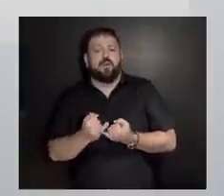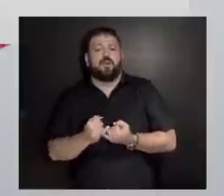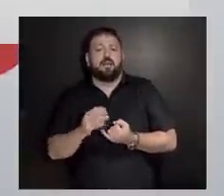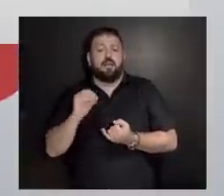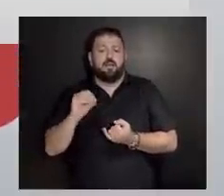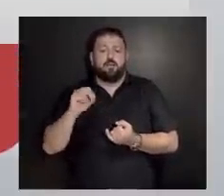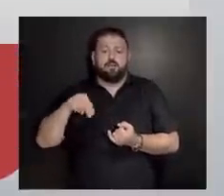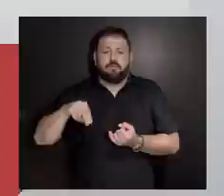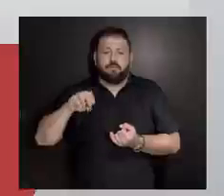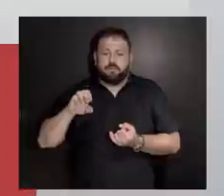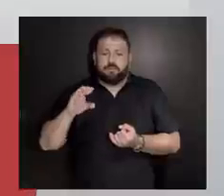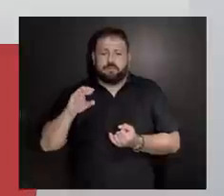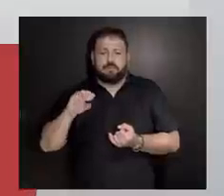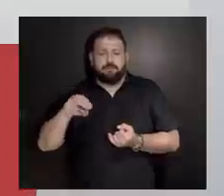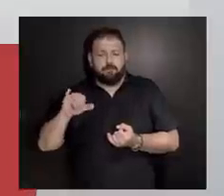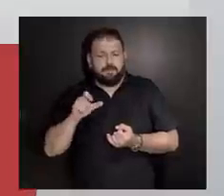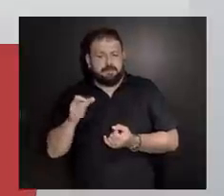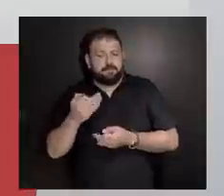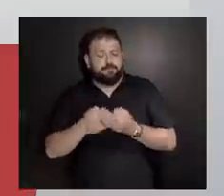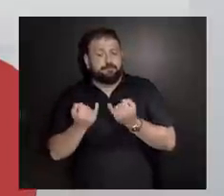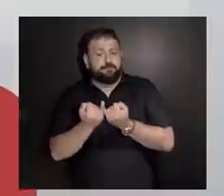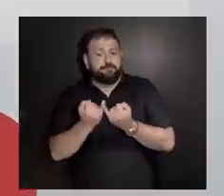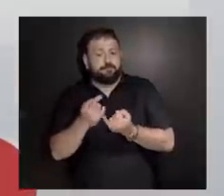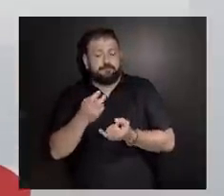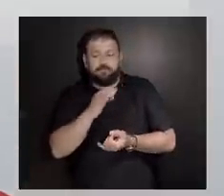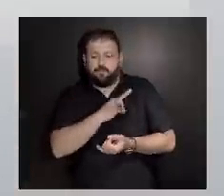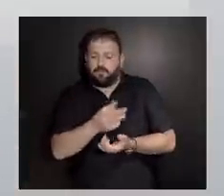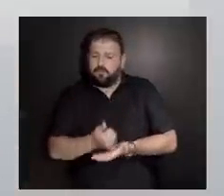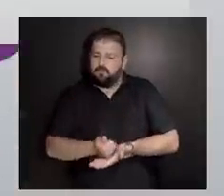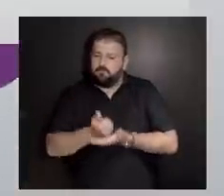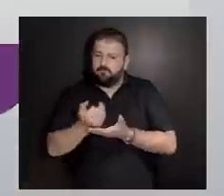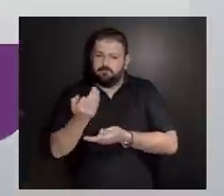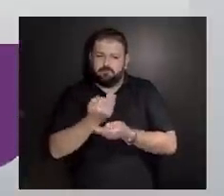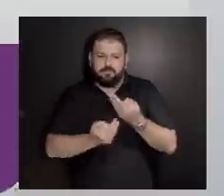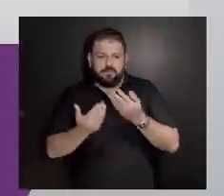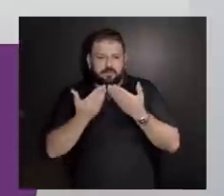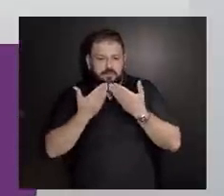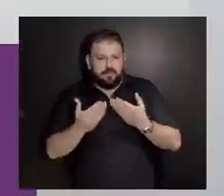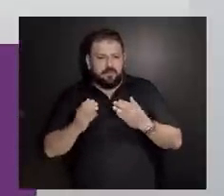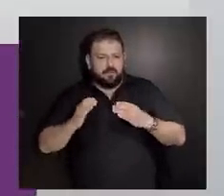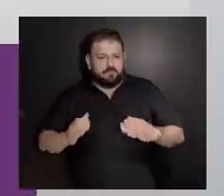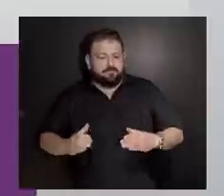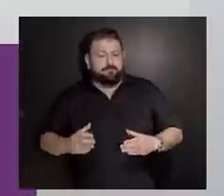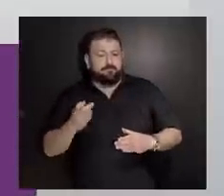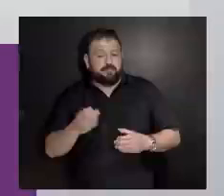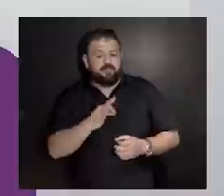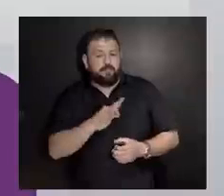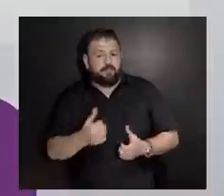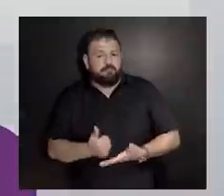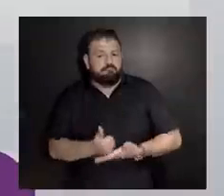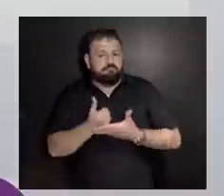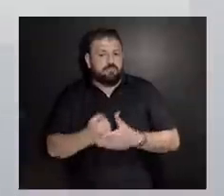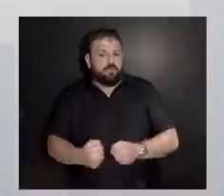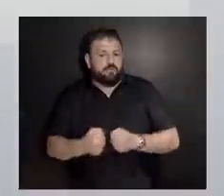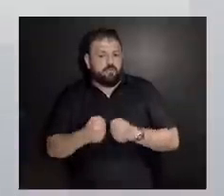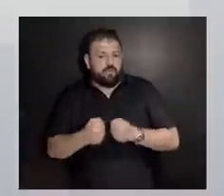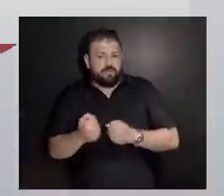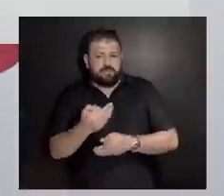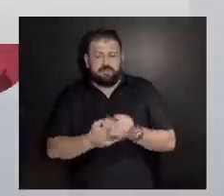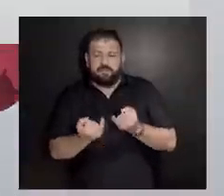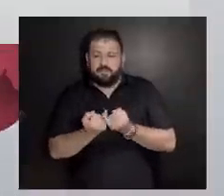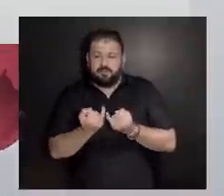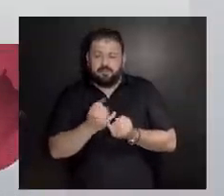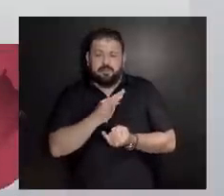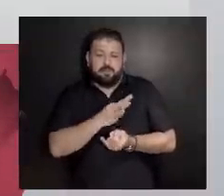sistema inmunológico también bien fortalecido. Y como también esta enfermedad puede traer como consecuencias